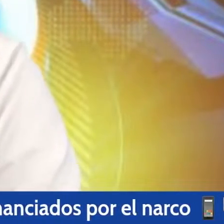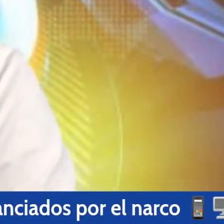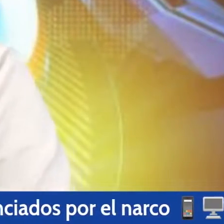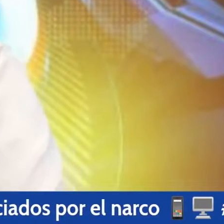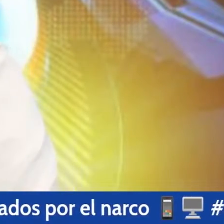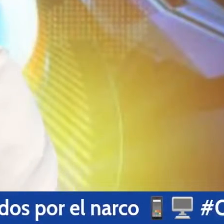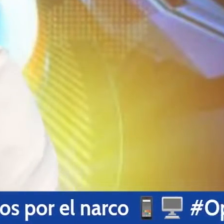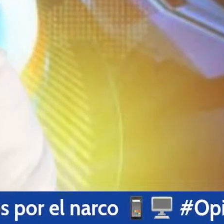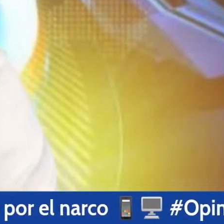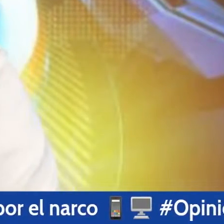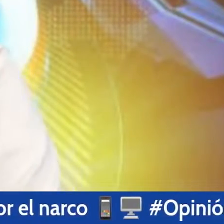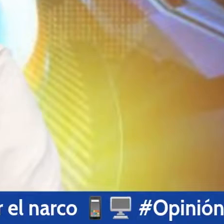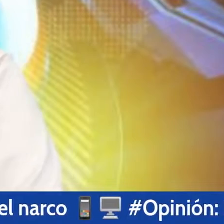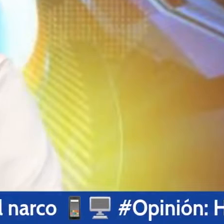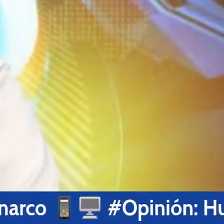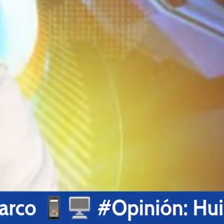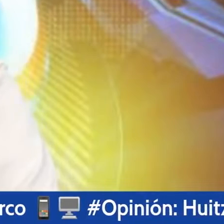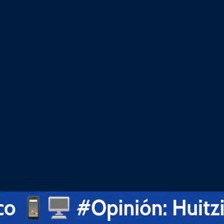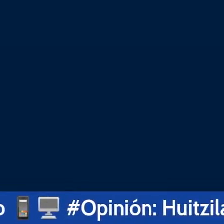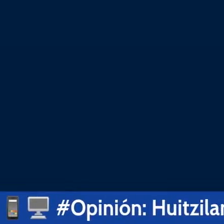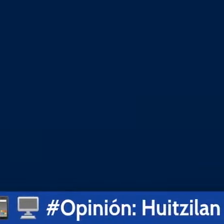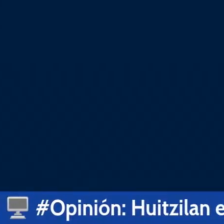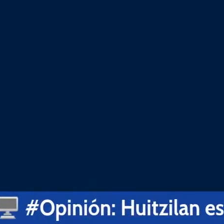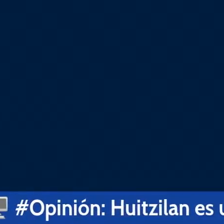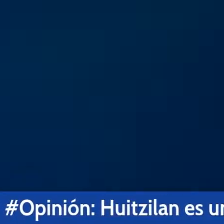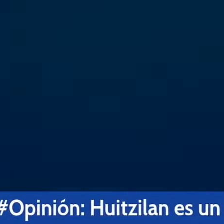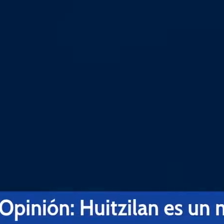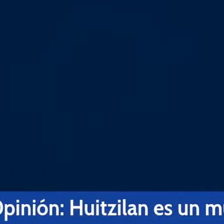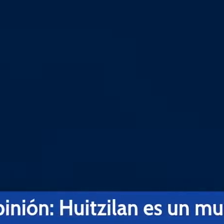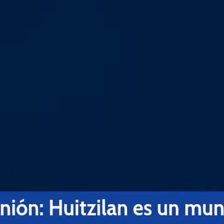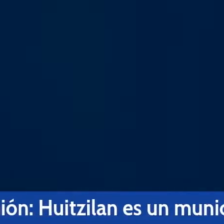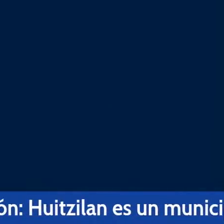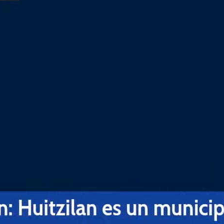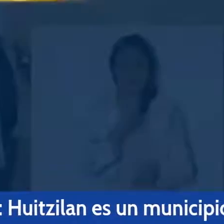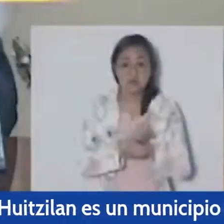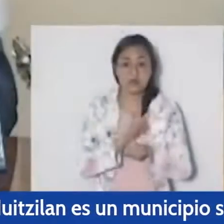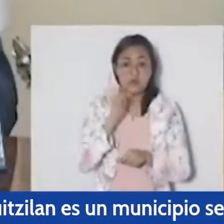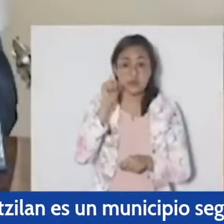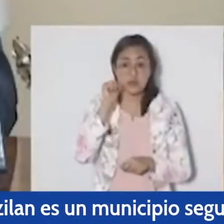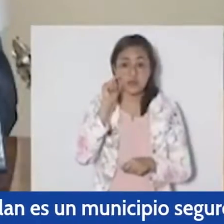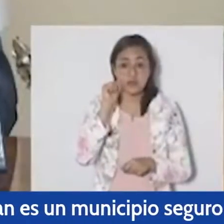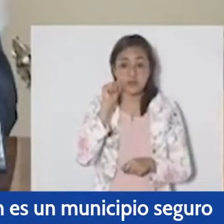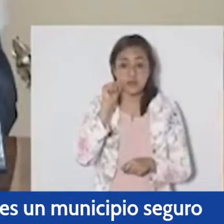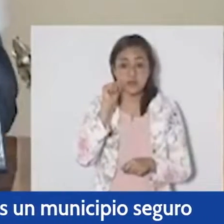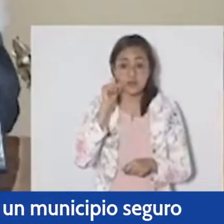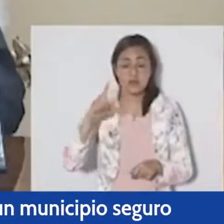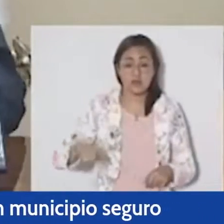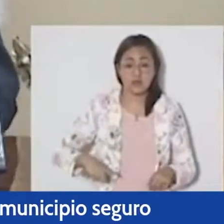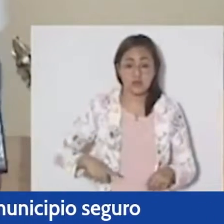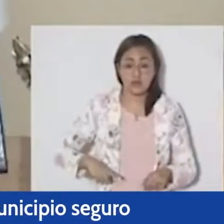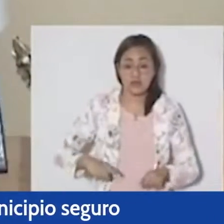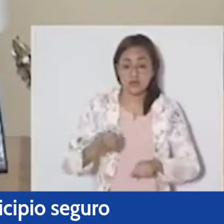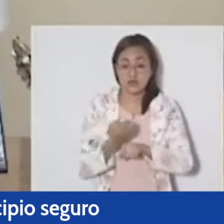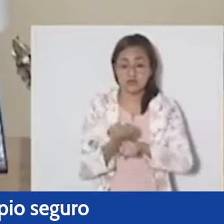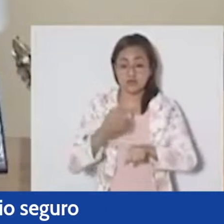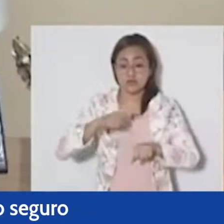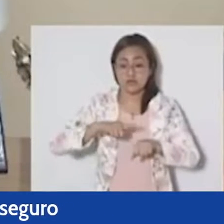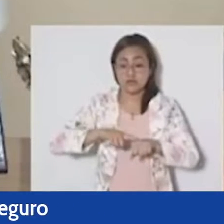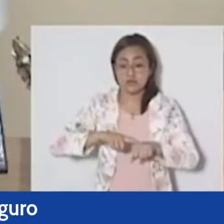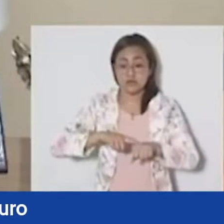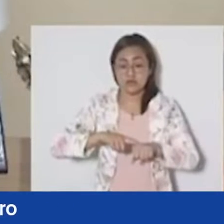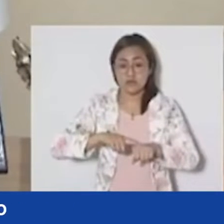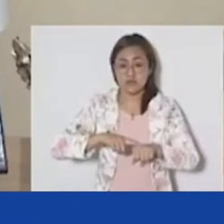va a decir sabater que les gusta mucho así lo anunció el gobernador de Puebla el gobierno del estado